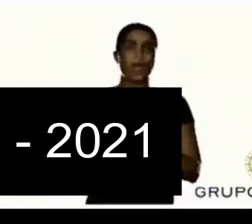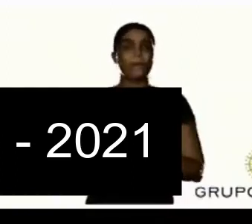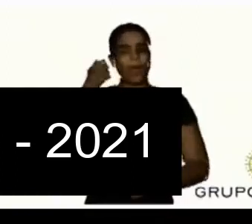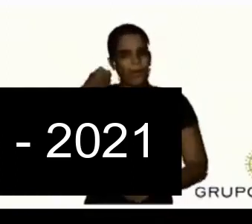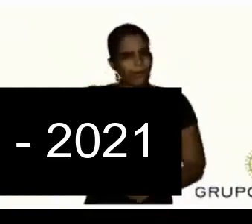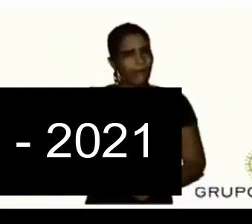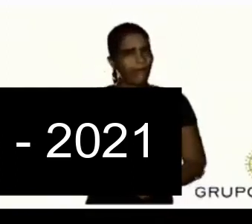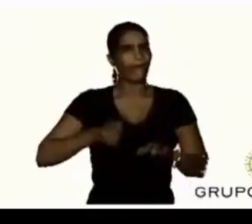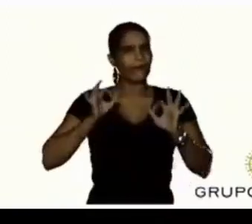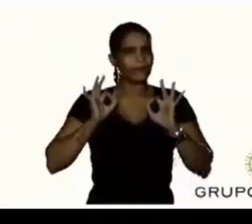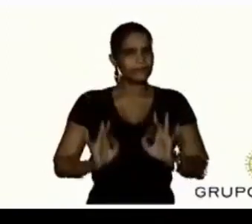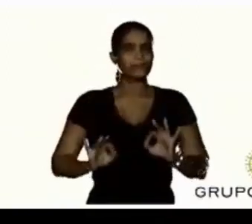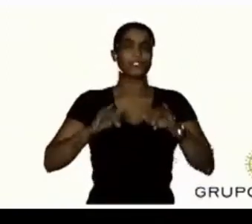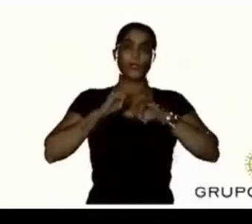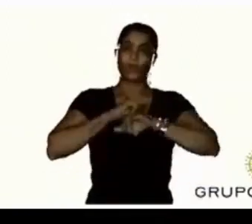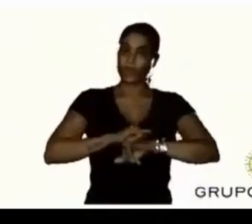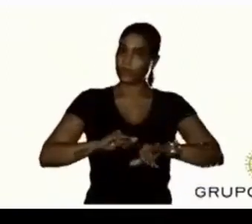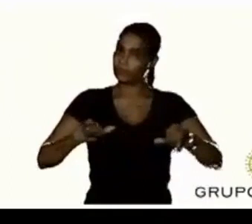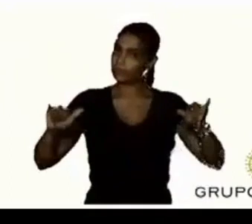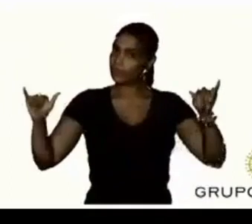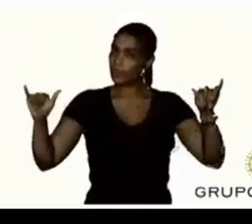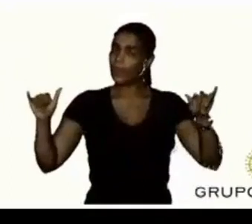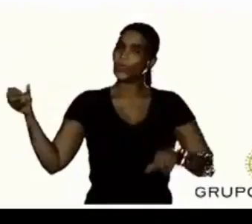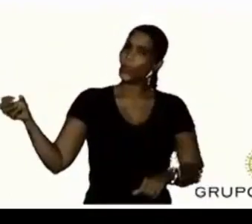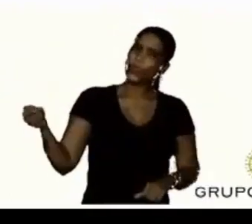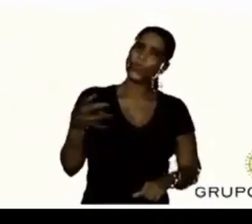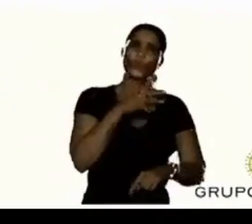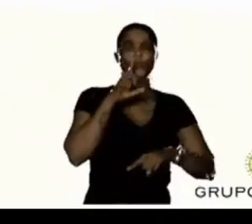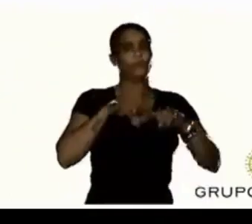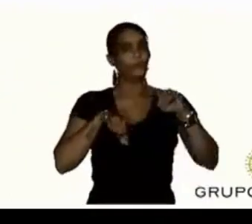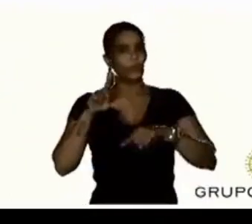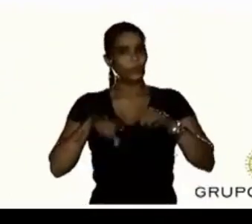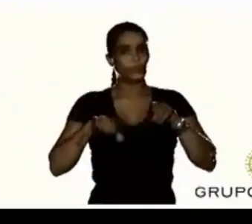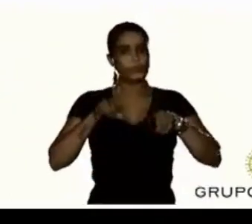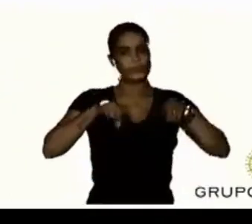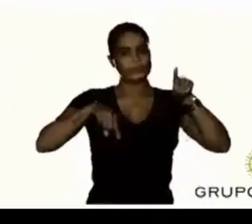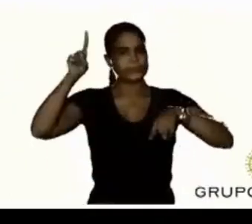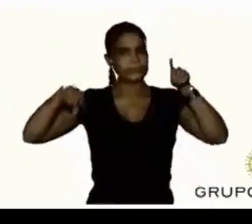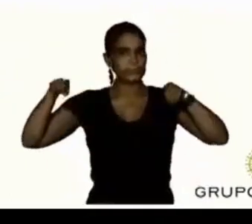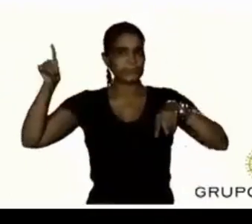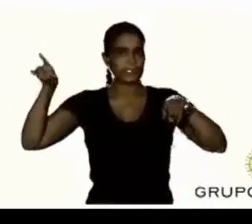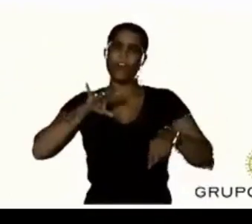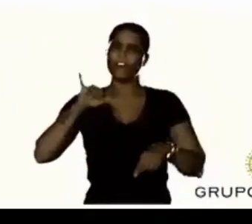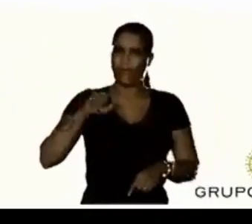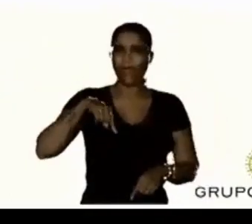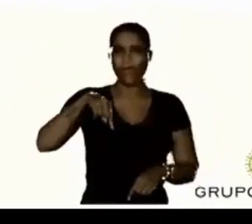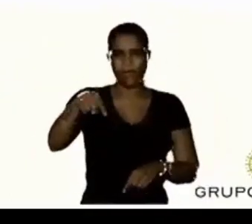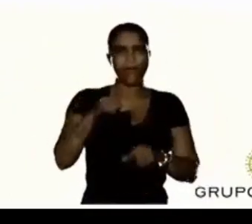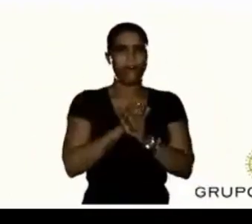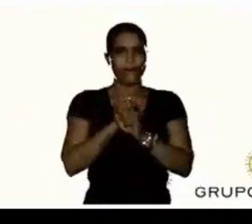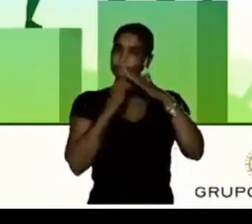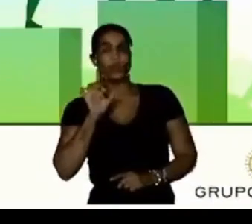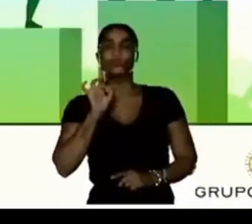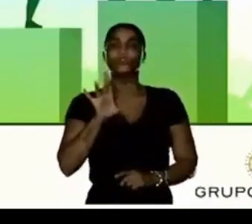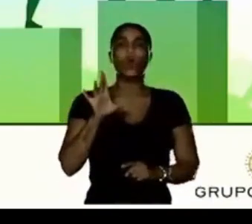para garantizar esos lanzamientos de nuevos productos y categorías que vamos a tener en